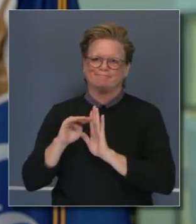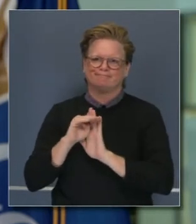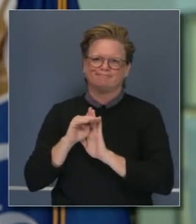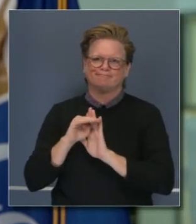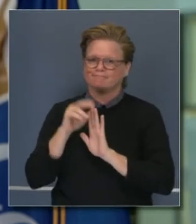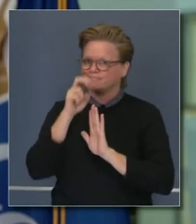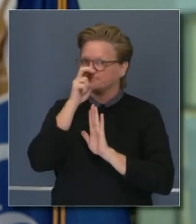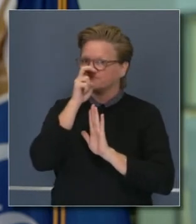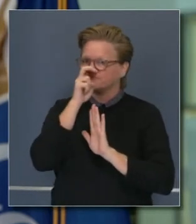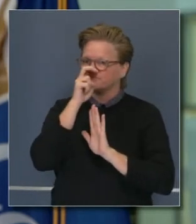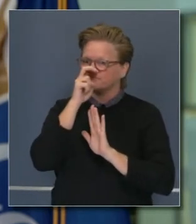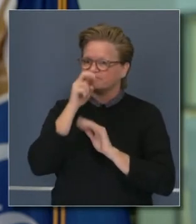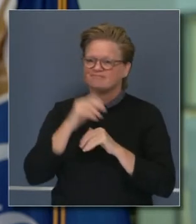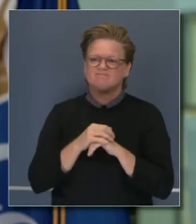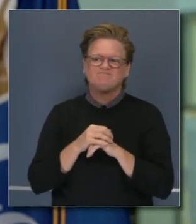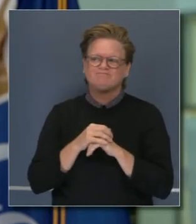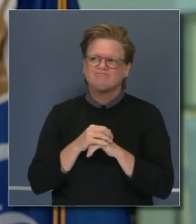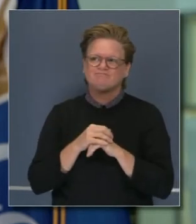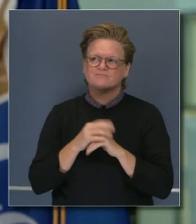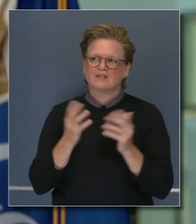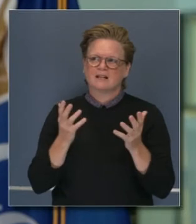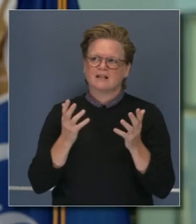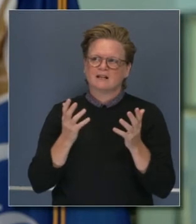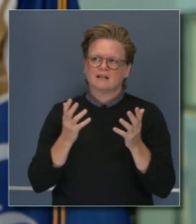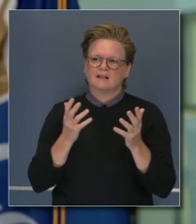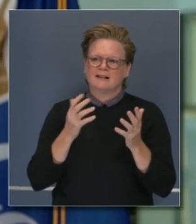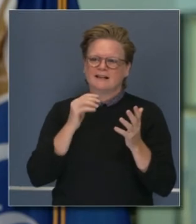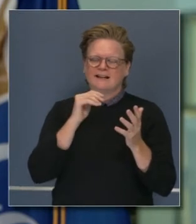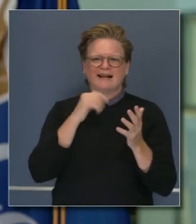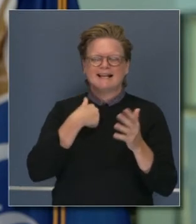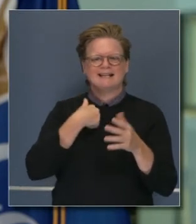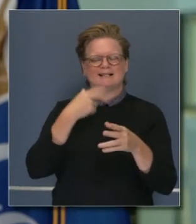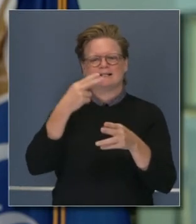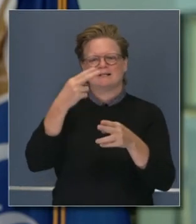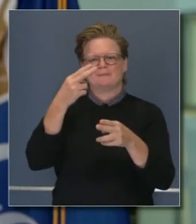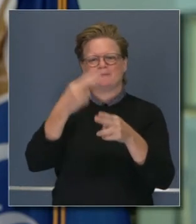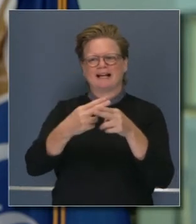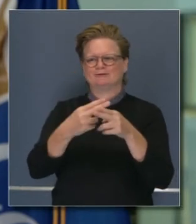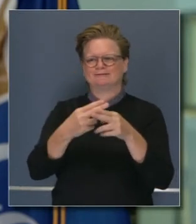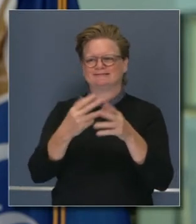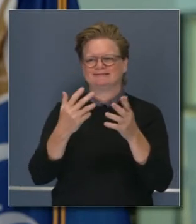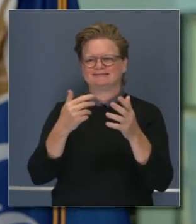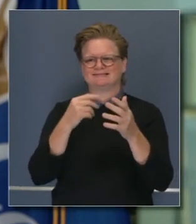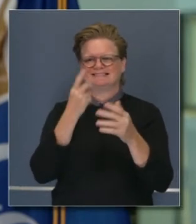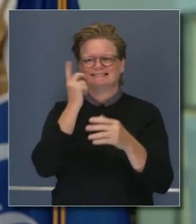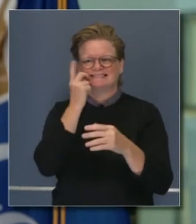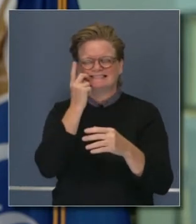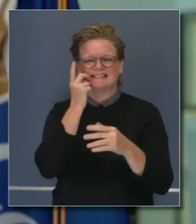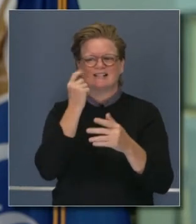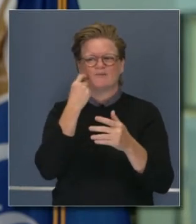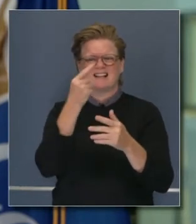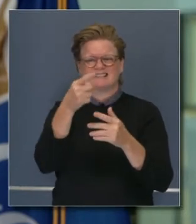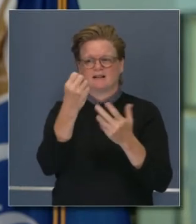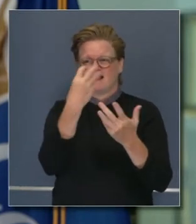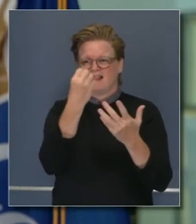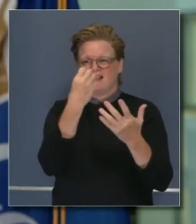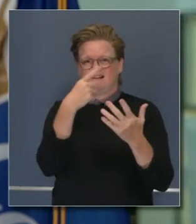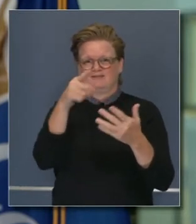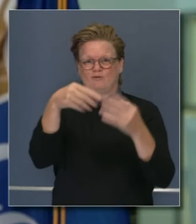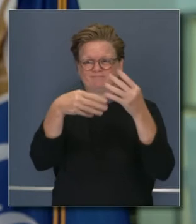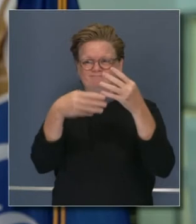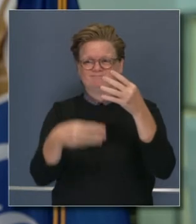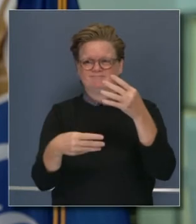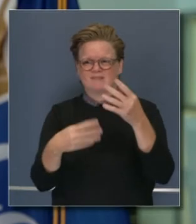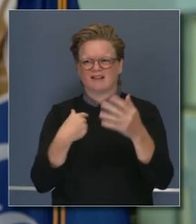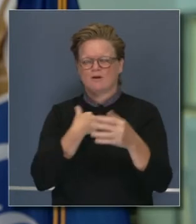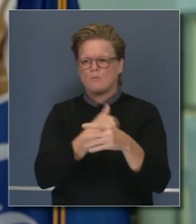sobre la cuestión de muchos, no solo ese grupo que mencionó usted, esa marca, pero también otros operadores de